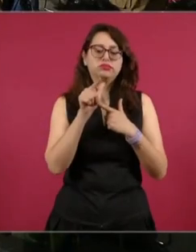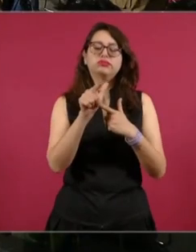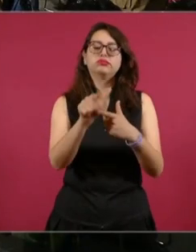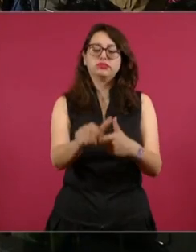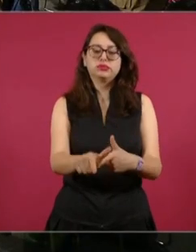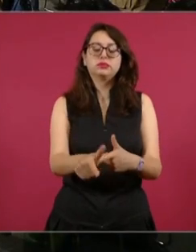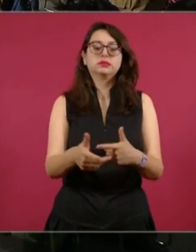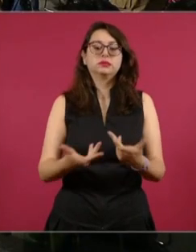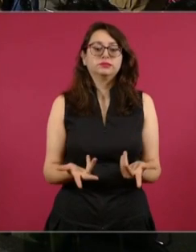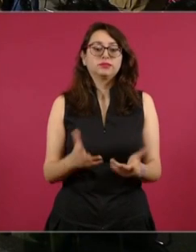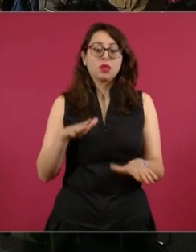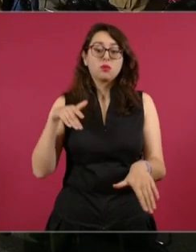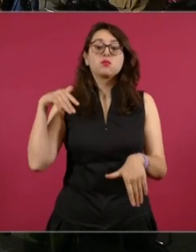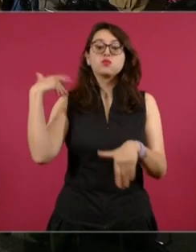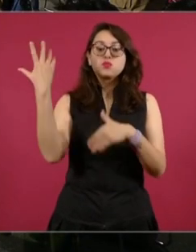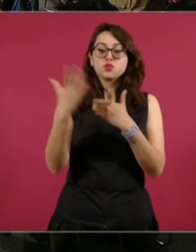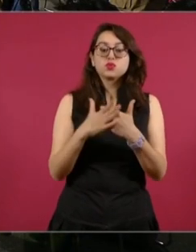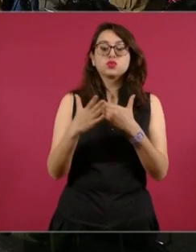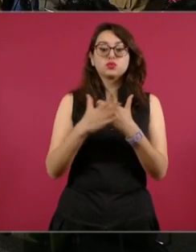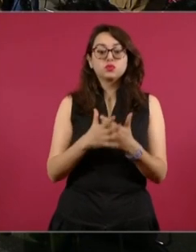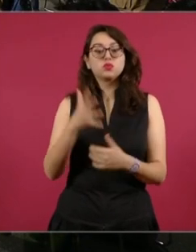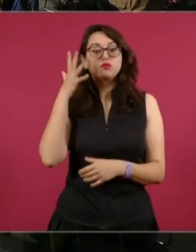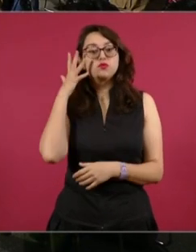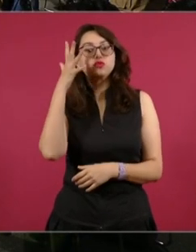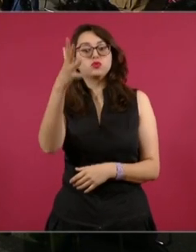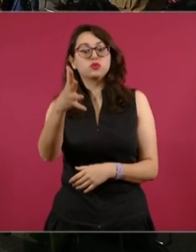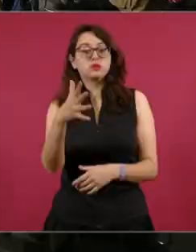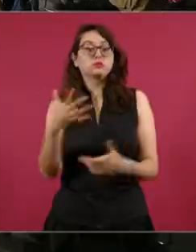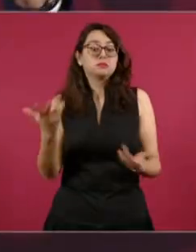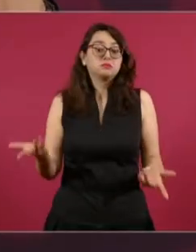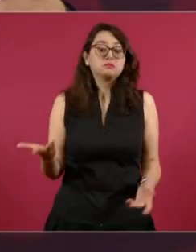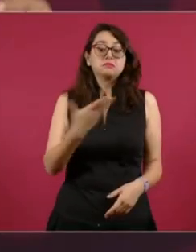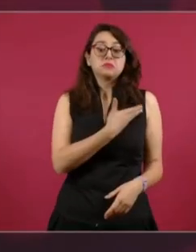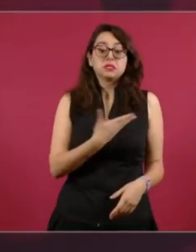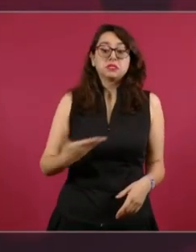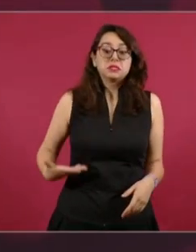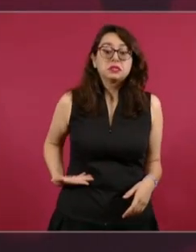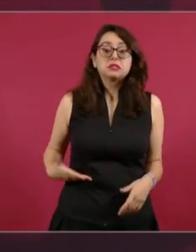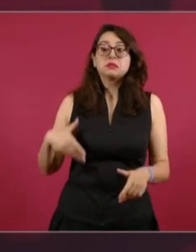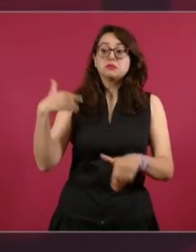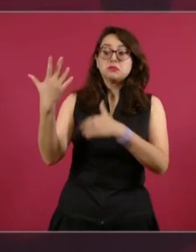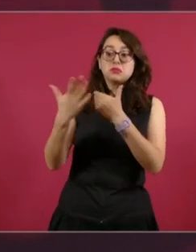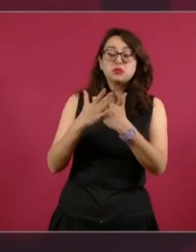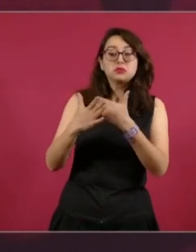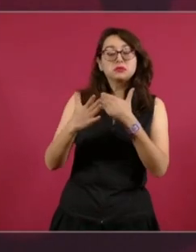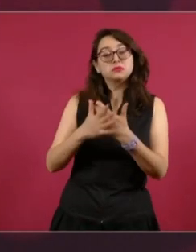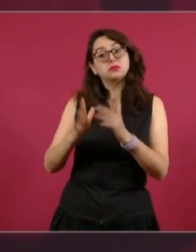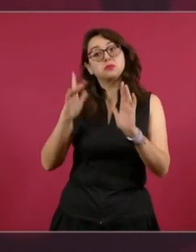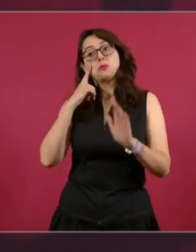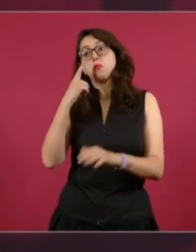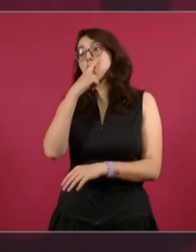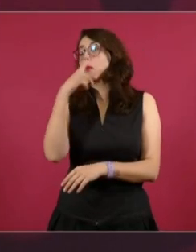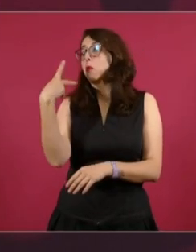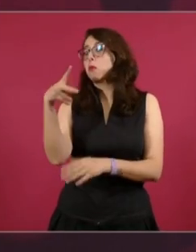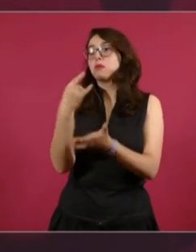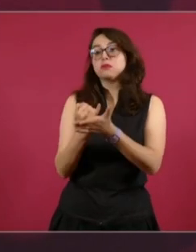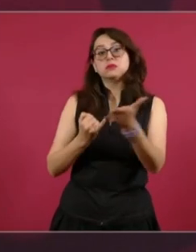Y a otros van a decidir si continúan recuperando los bienes públicos o no.